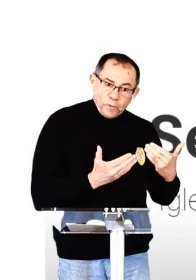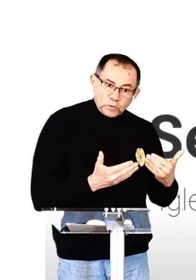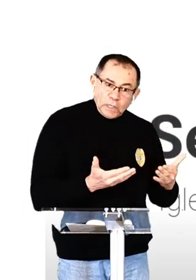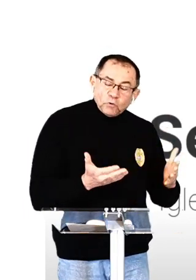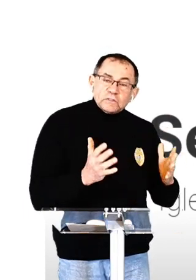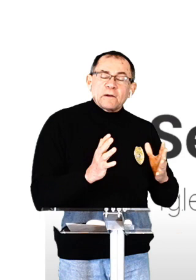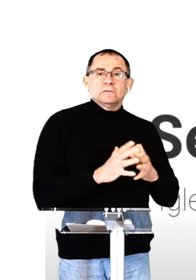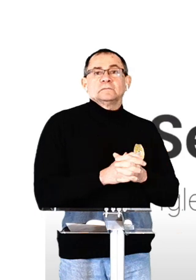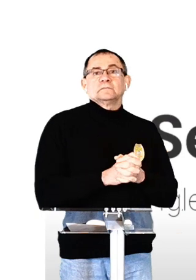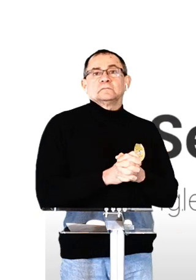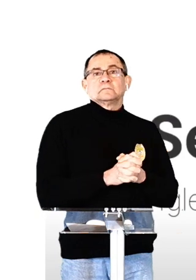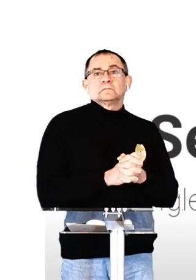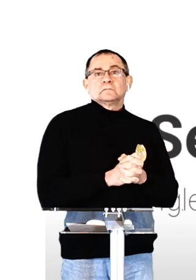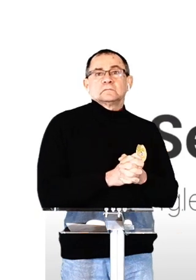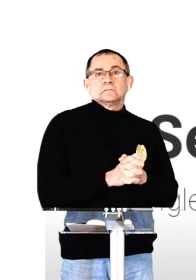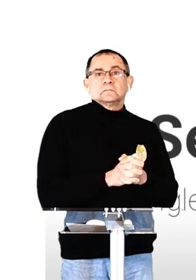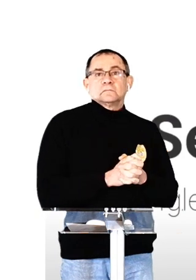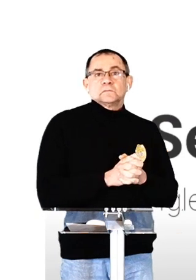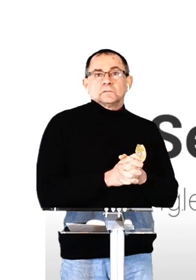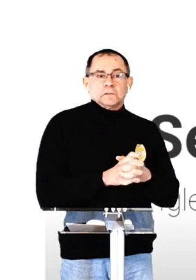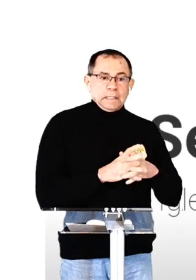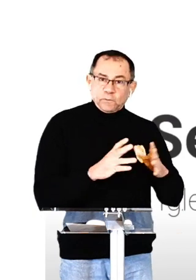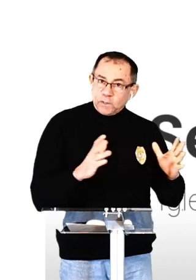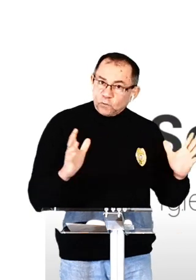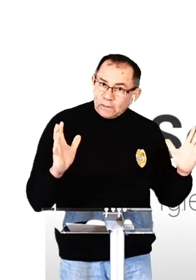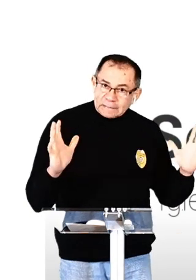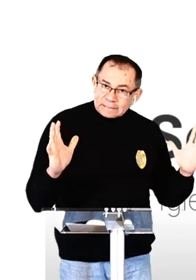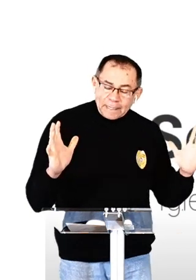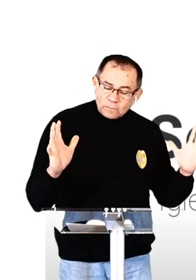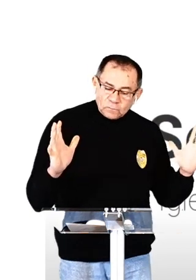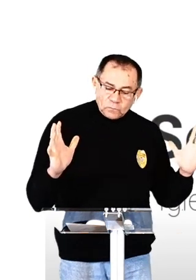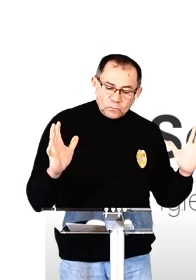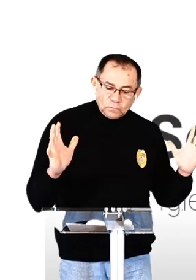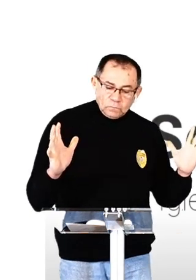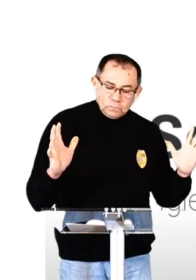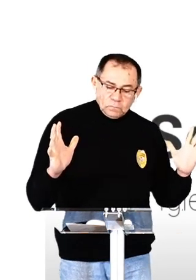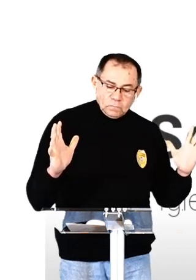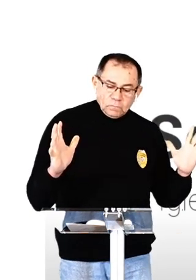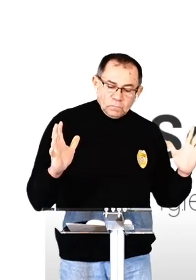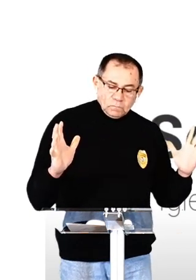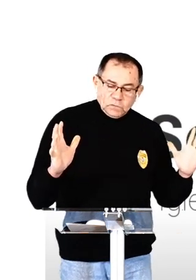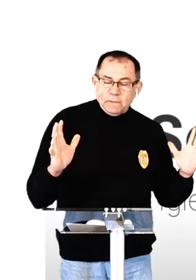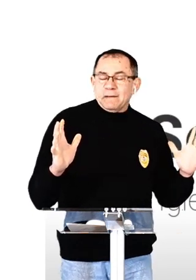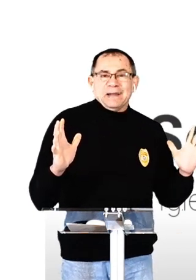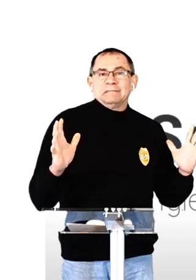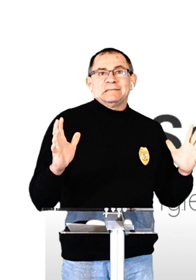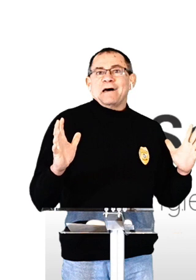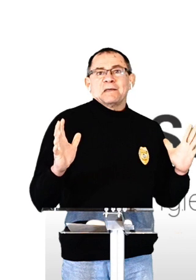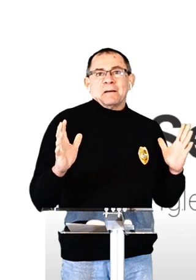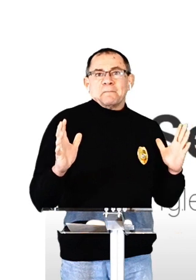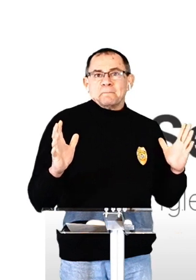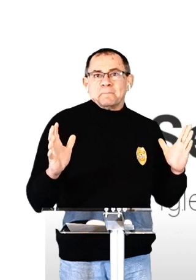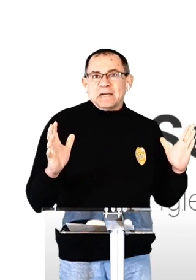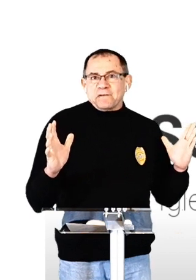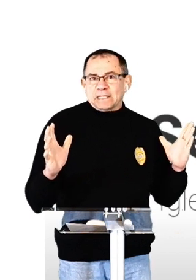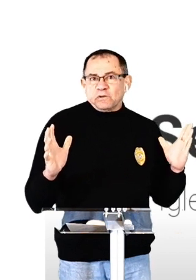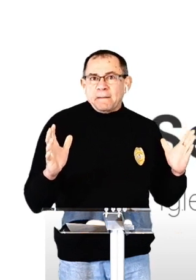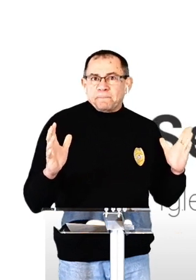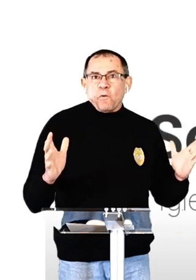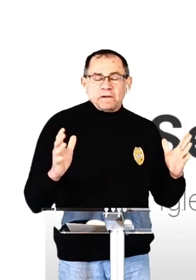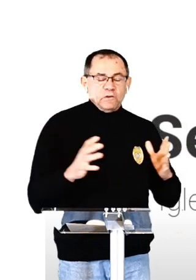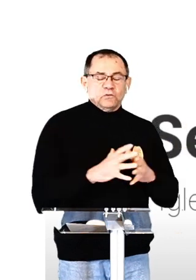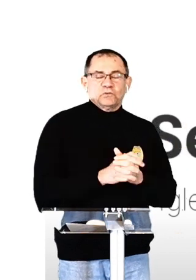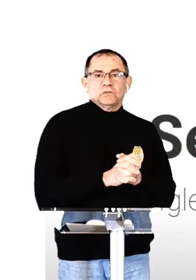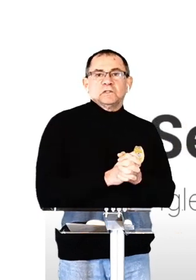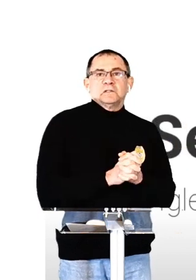los apóstoles la usaron, el libro de Hechos está, se ve cantidad de manifestaciones